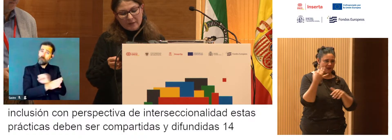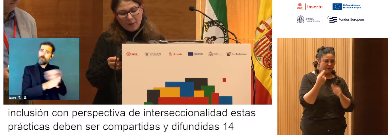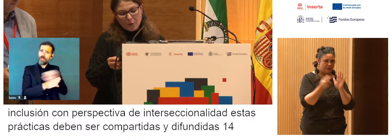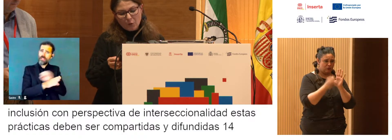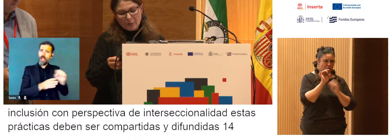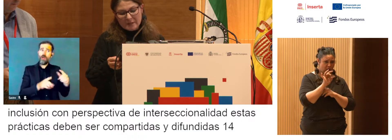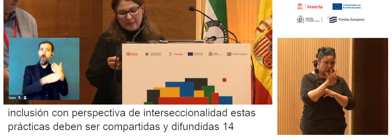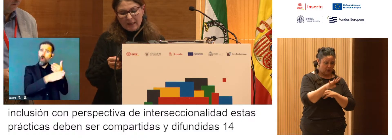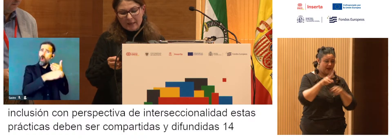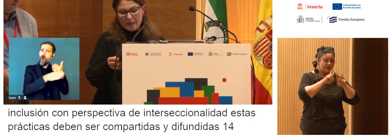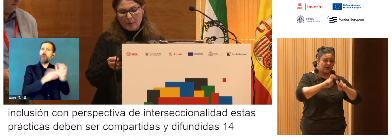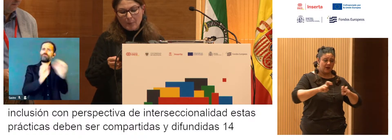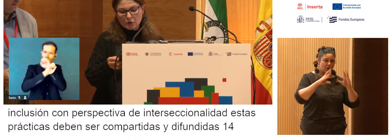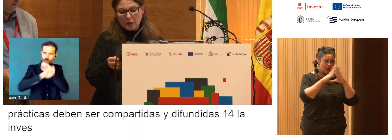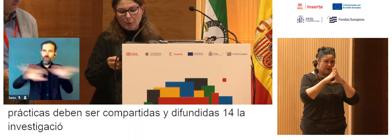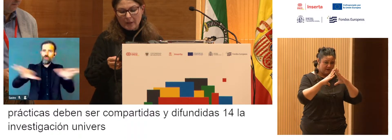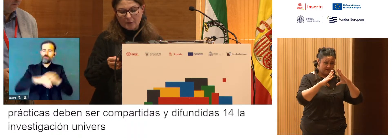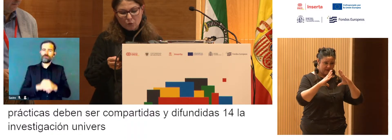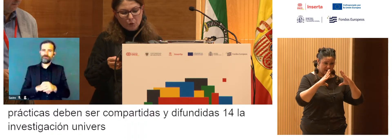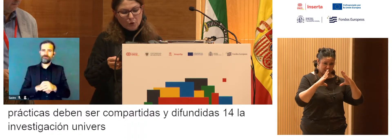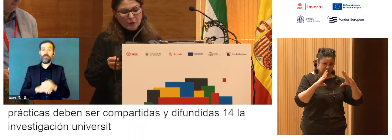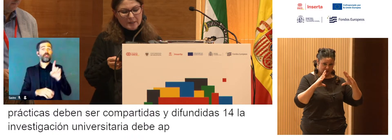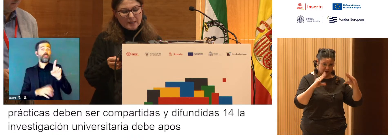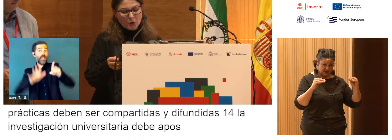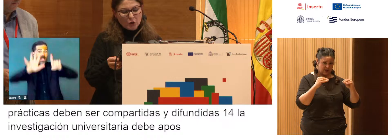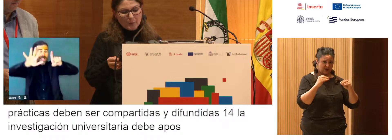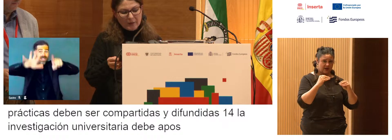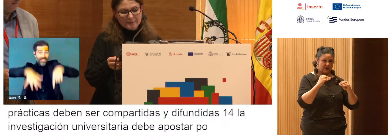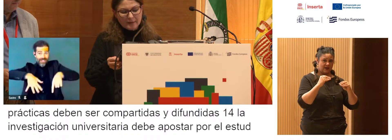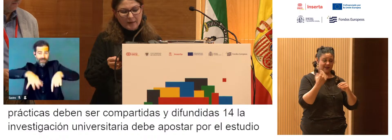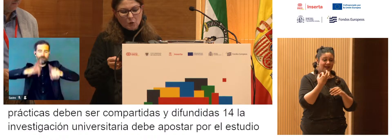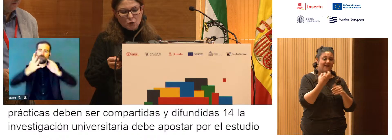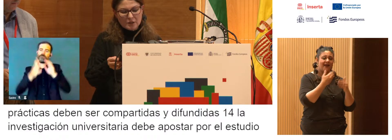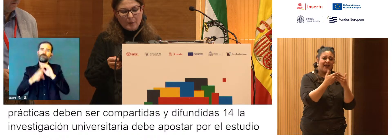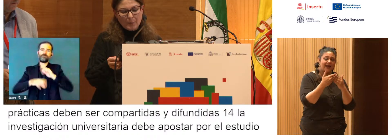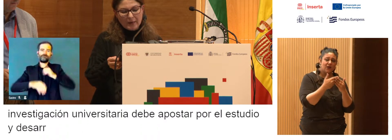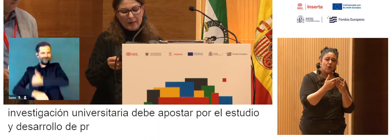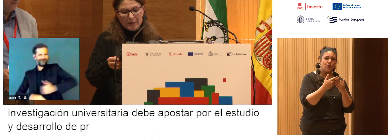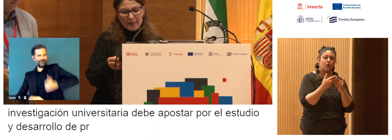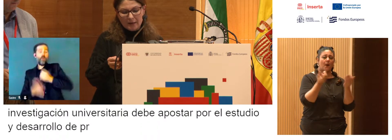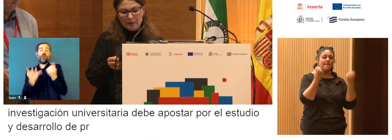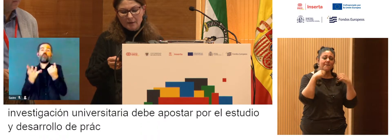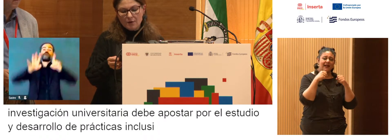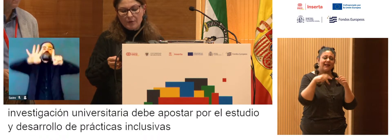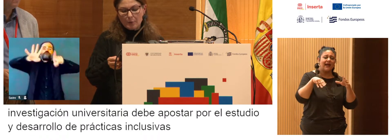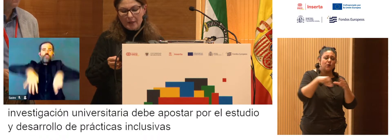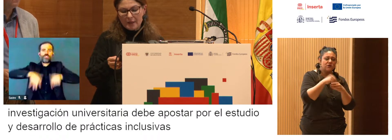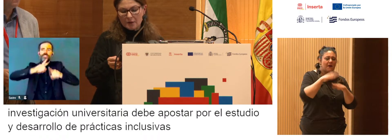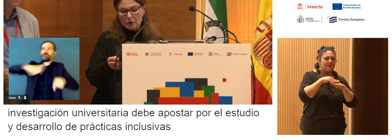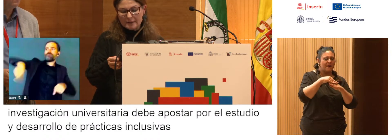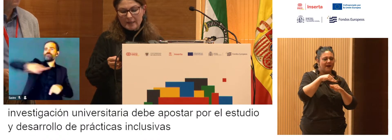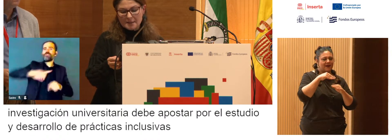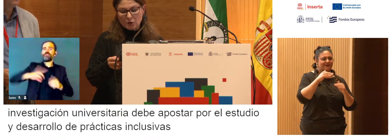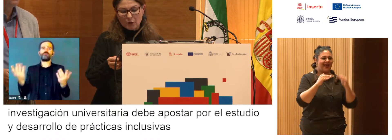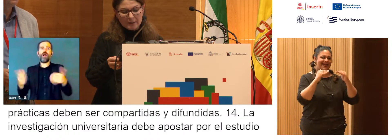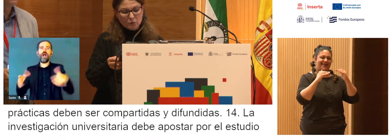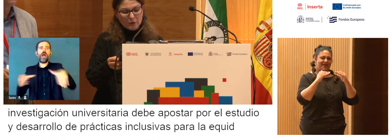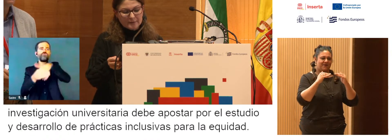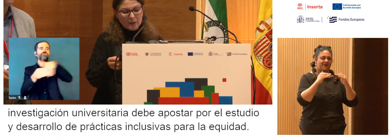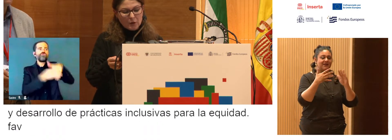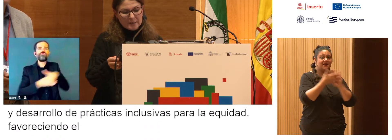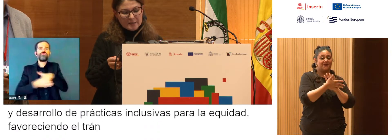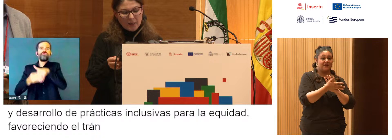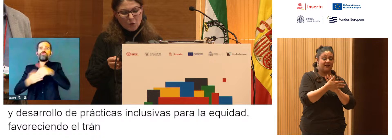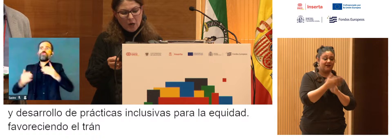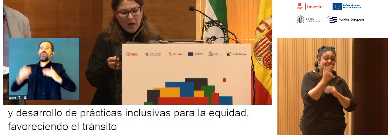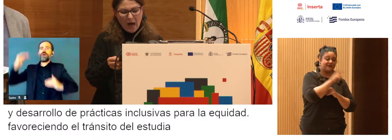La investigación universitaria debe apostar por el estudio y desarrollo de prácticas inclusivas para la equidad, favoreciendo el tránsito del